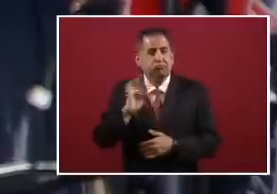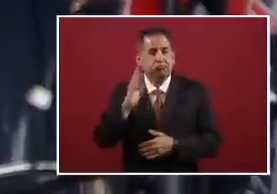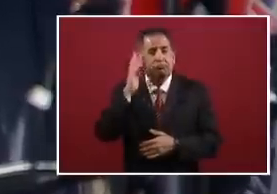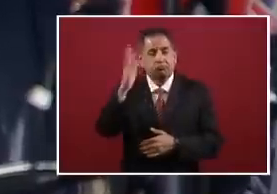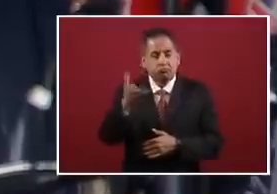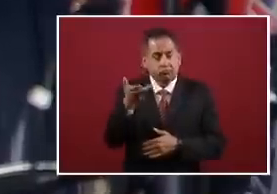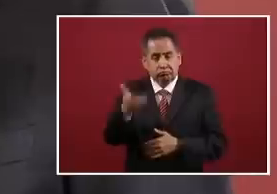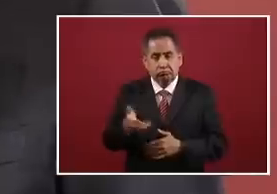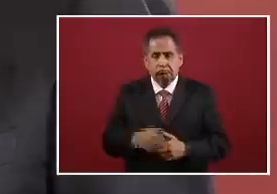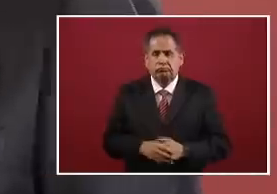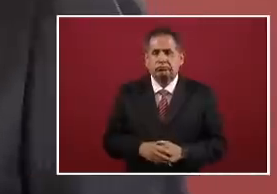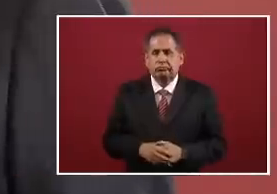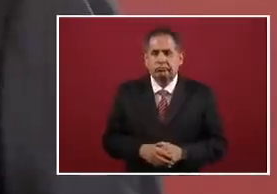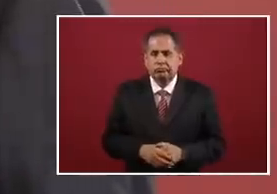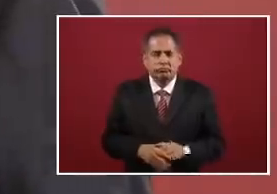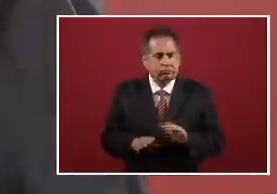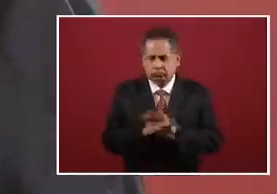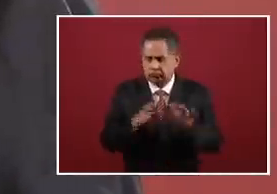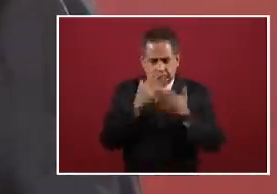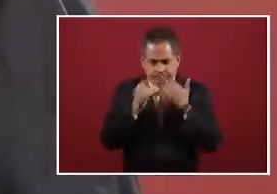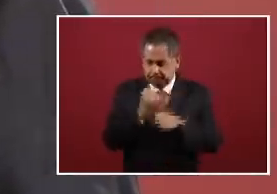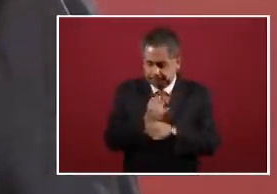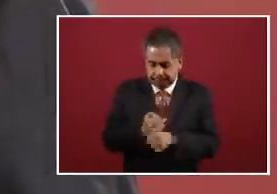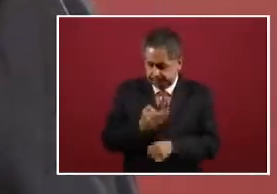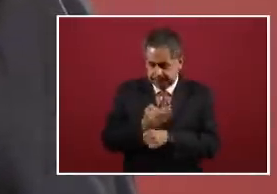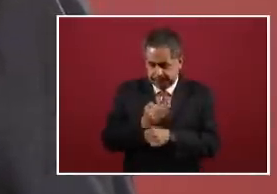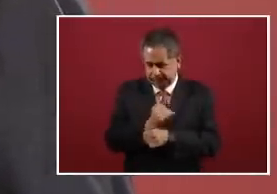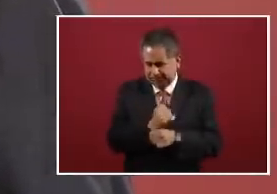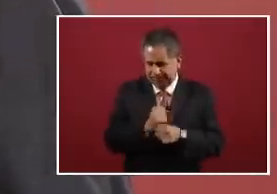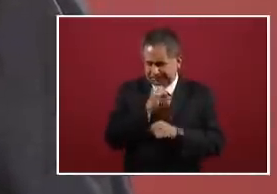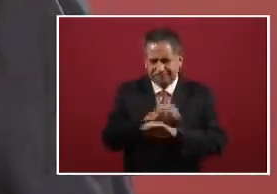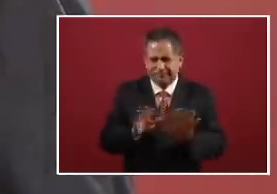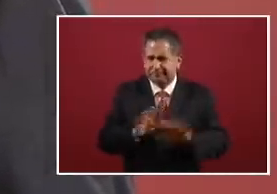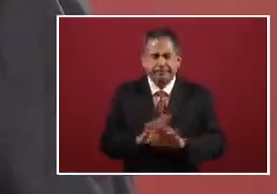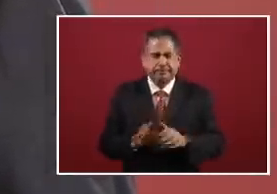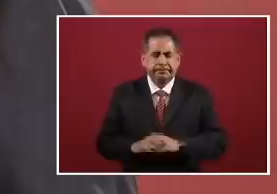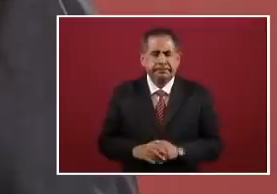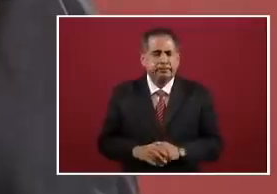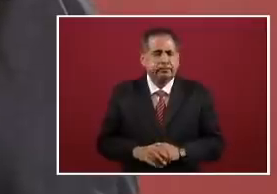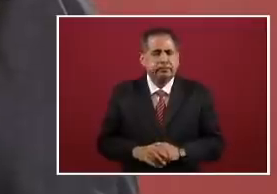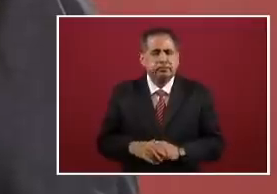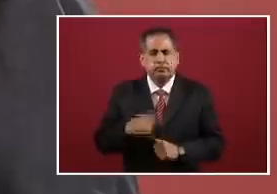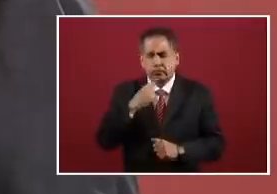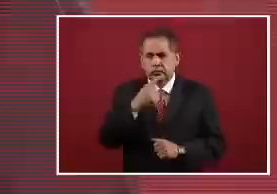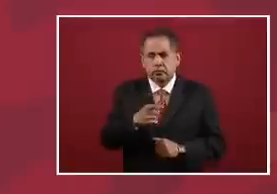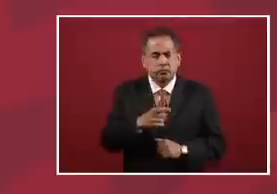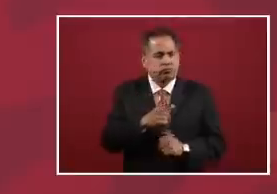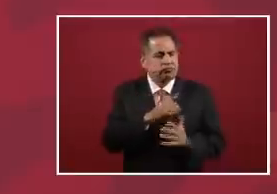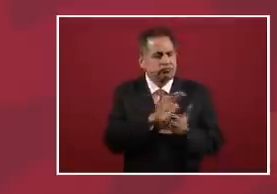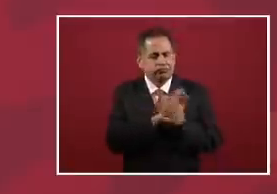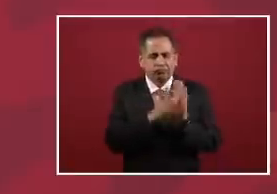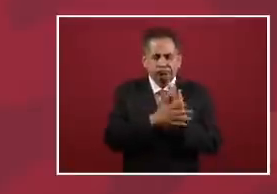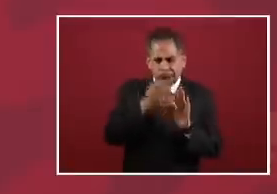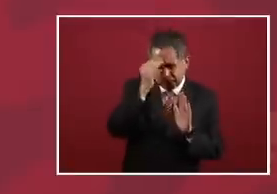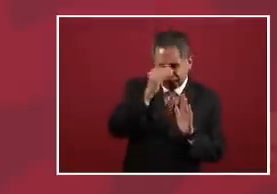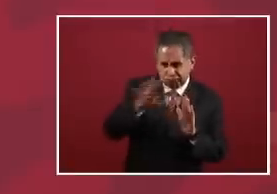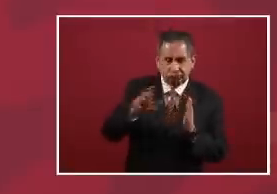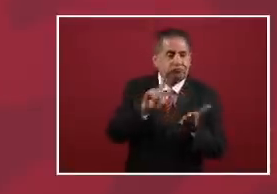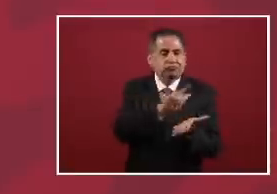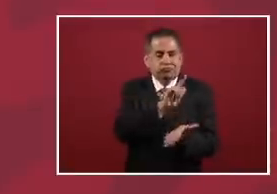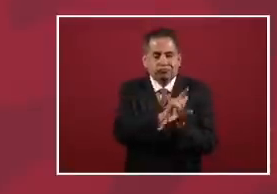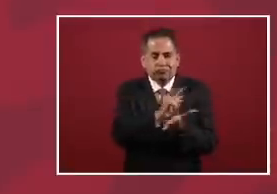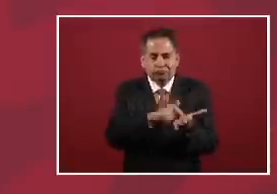pedir? No, no, no hay investigación. Yo lo que hablé fue de sabotaje legal.